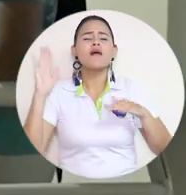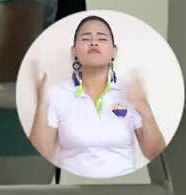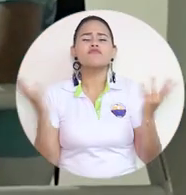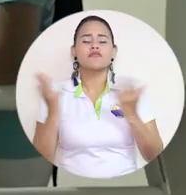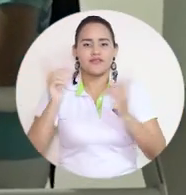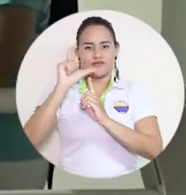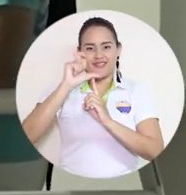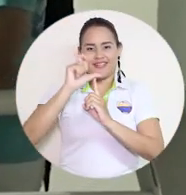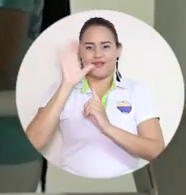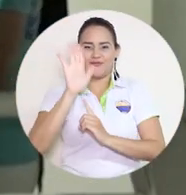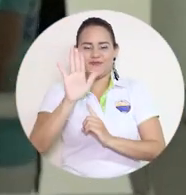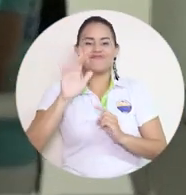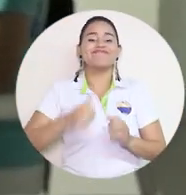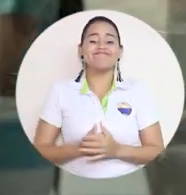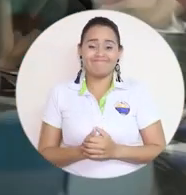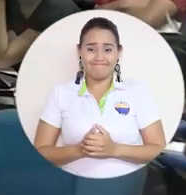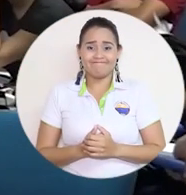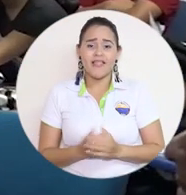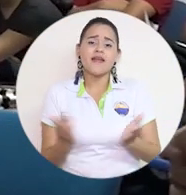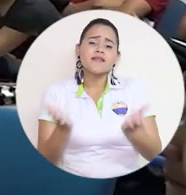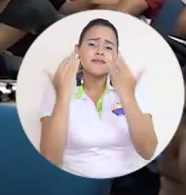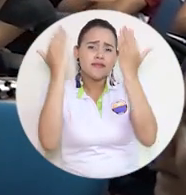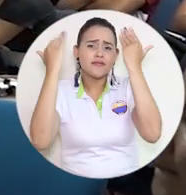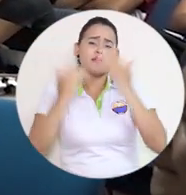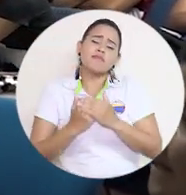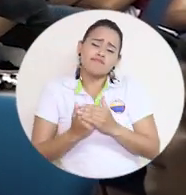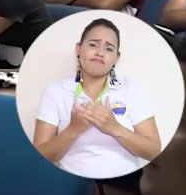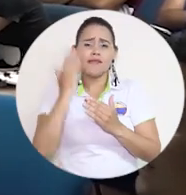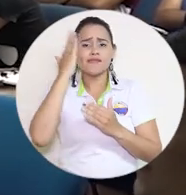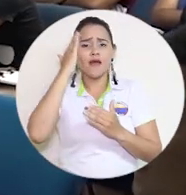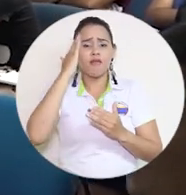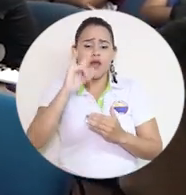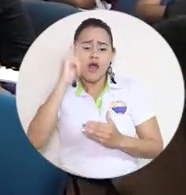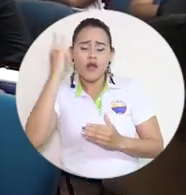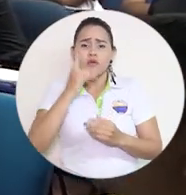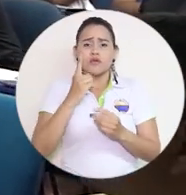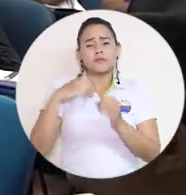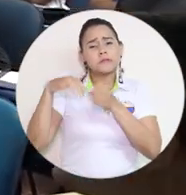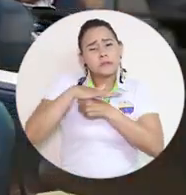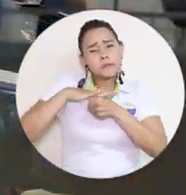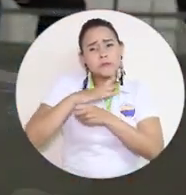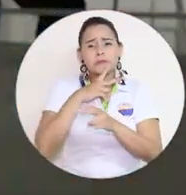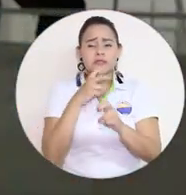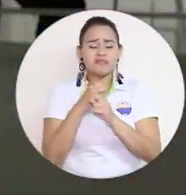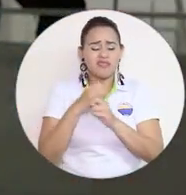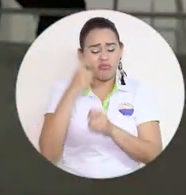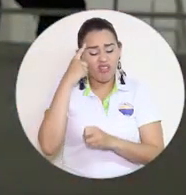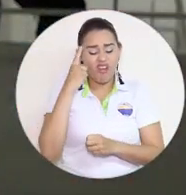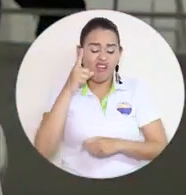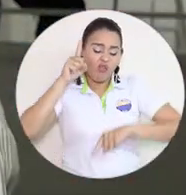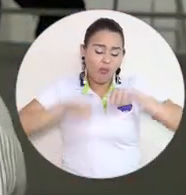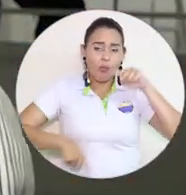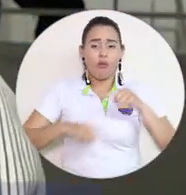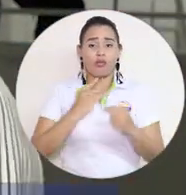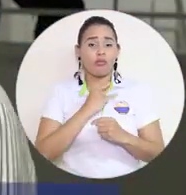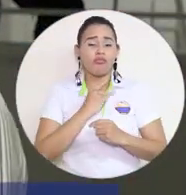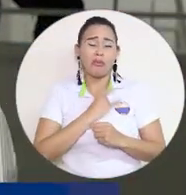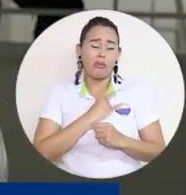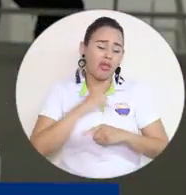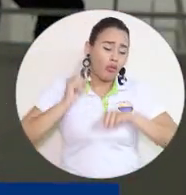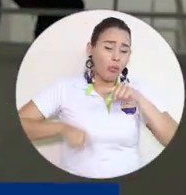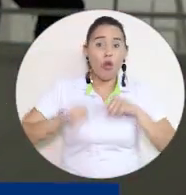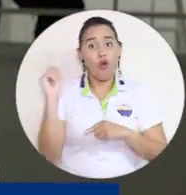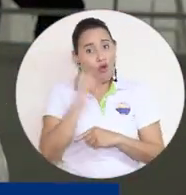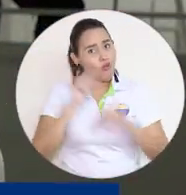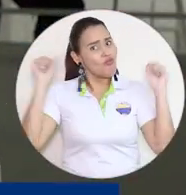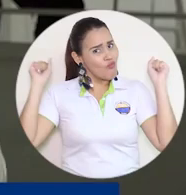de los estudiantes que residen en el municipio de Ciénaga. No es una solución dar educación a los pobres si le das una mala educación, entonces debemos